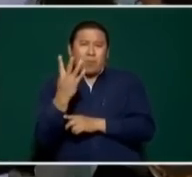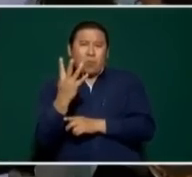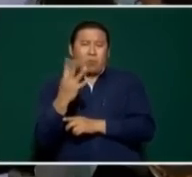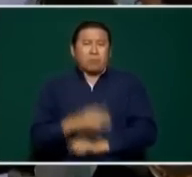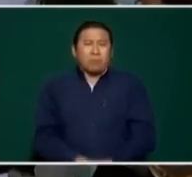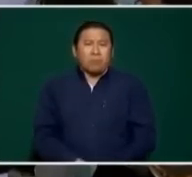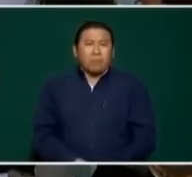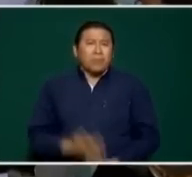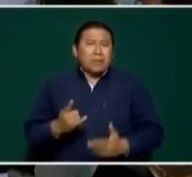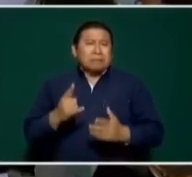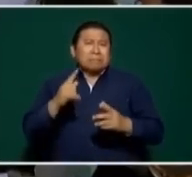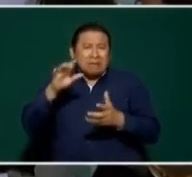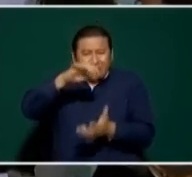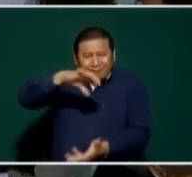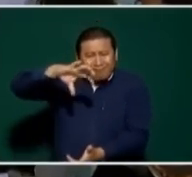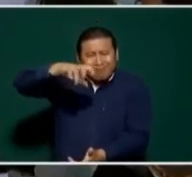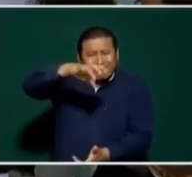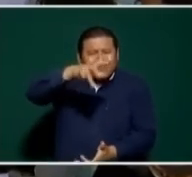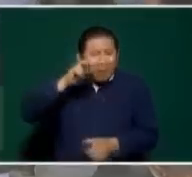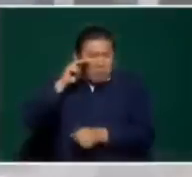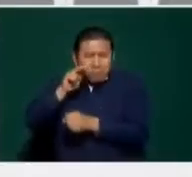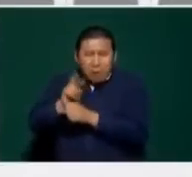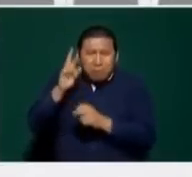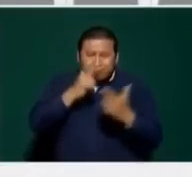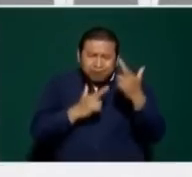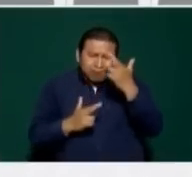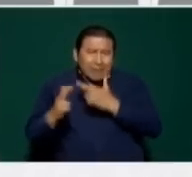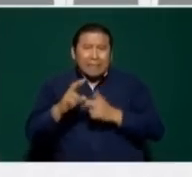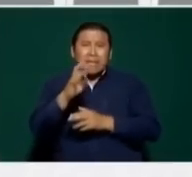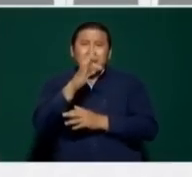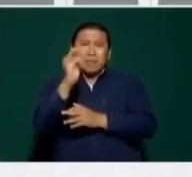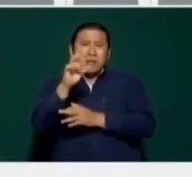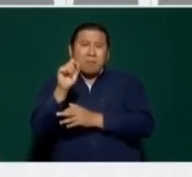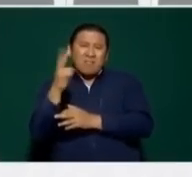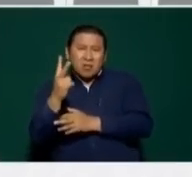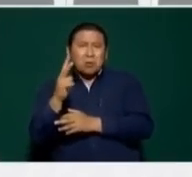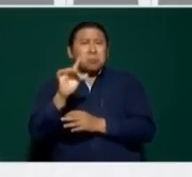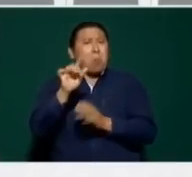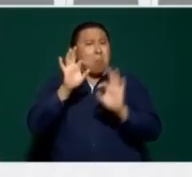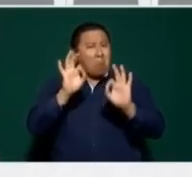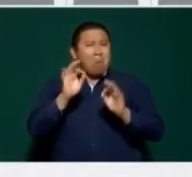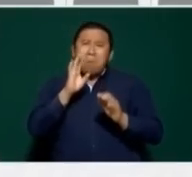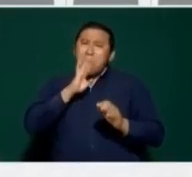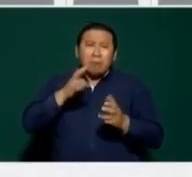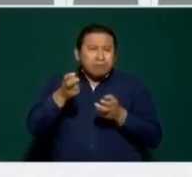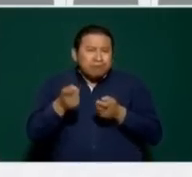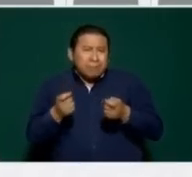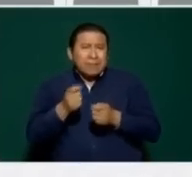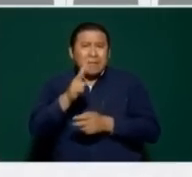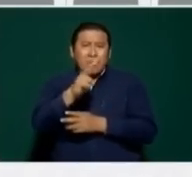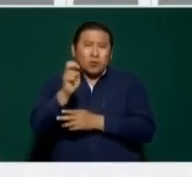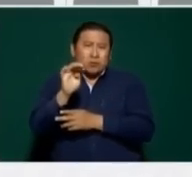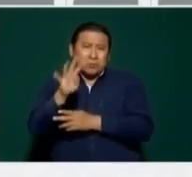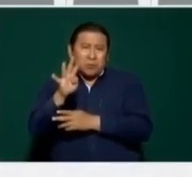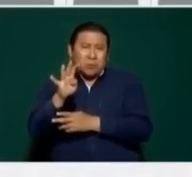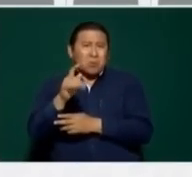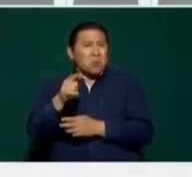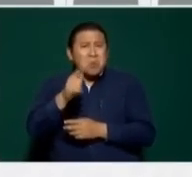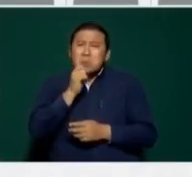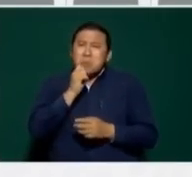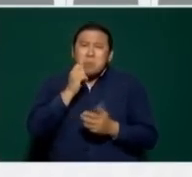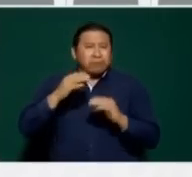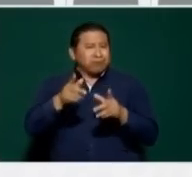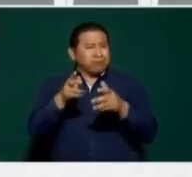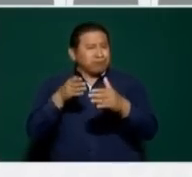1.224 cilindros que revisamos, 322 tenían irregularidades, 219 cilindros